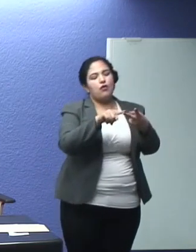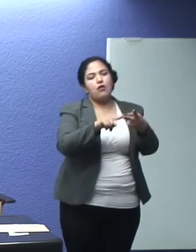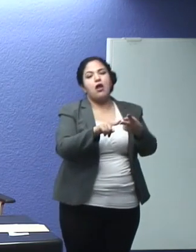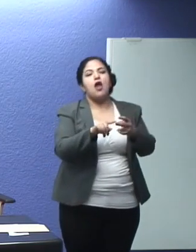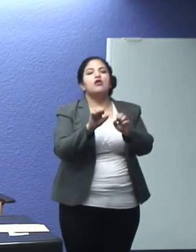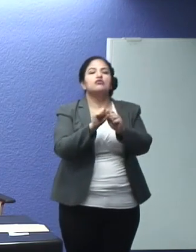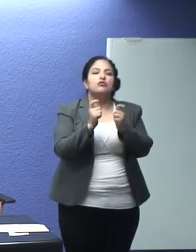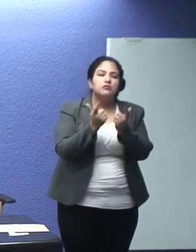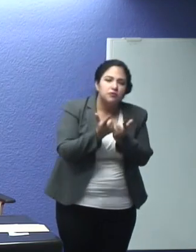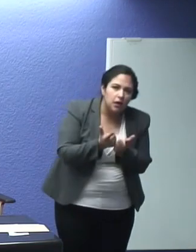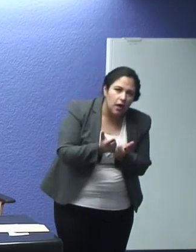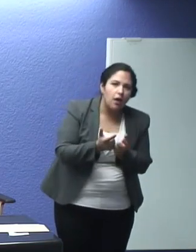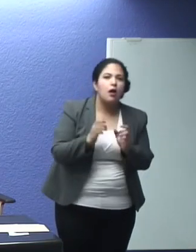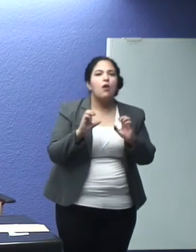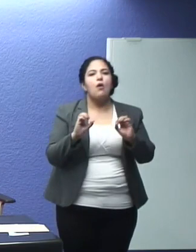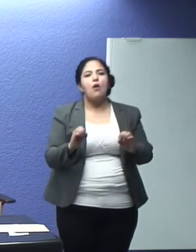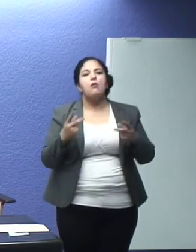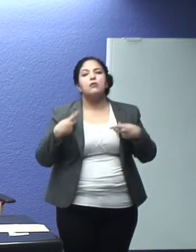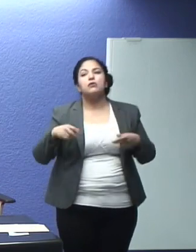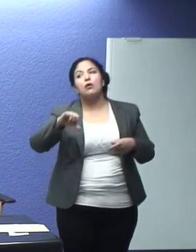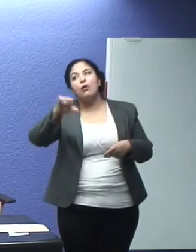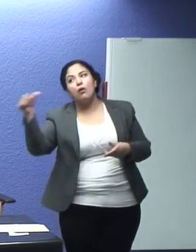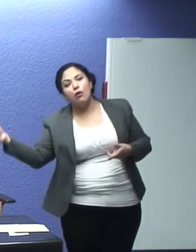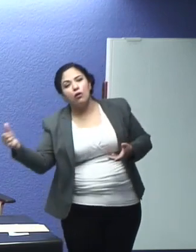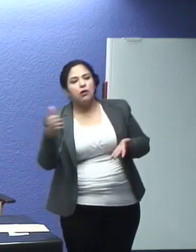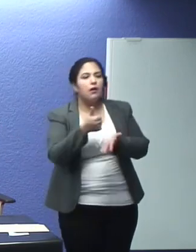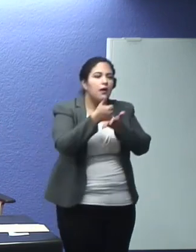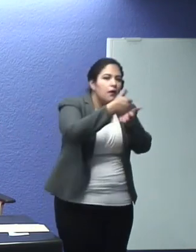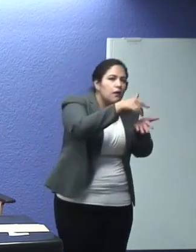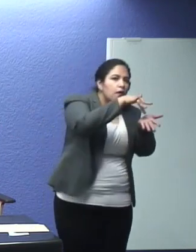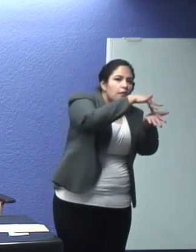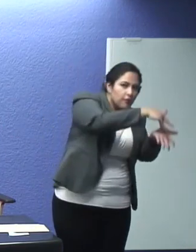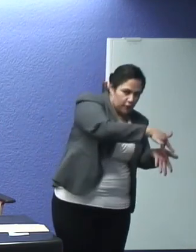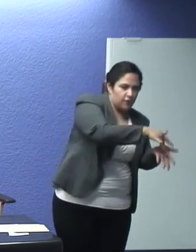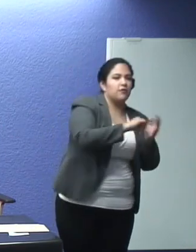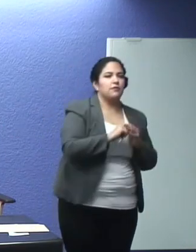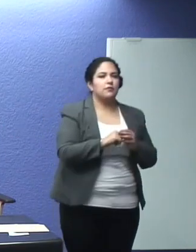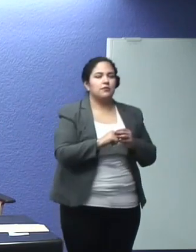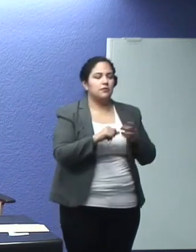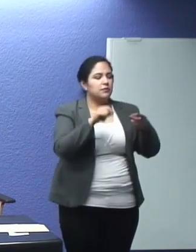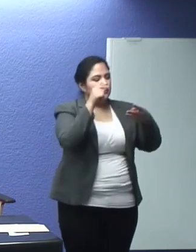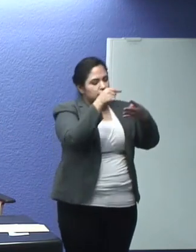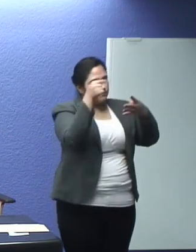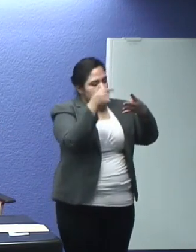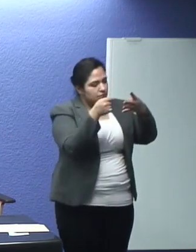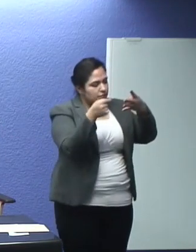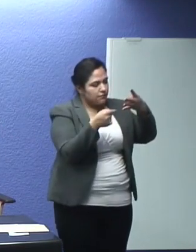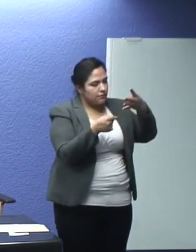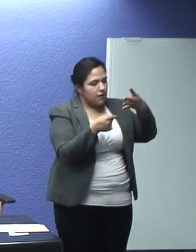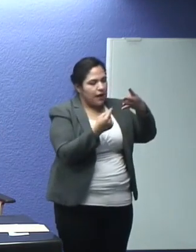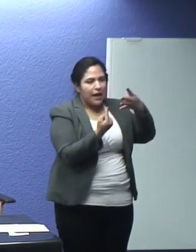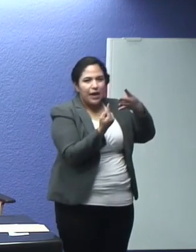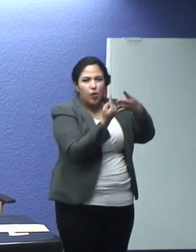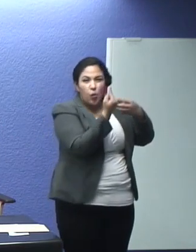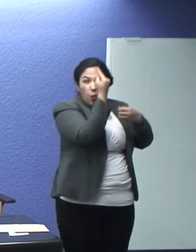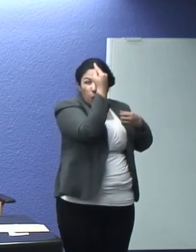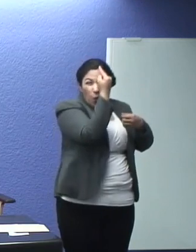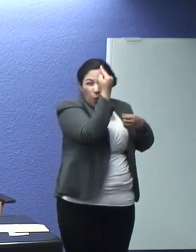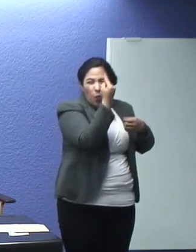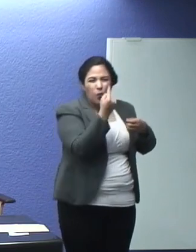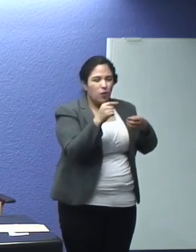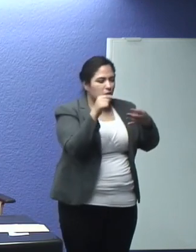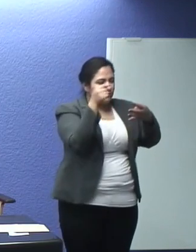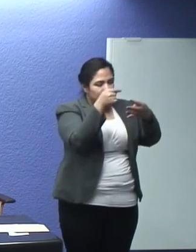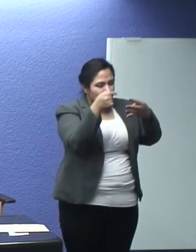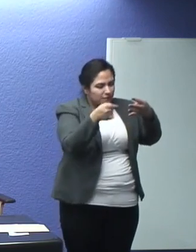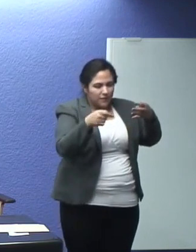modelo asistencial de la discapacidad, en todos ellos hay un elemento clave, y es que se confunde o se